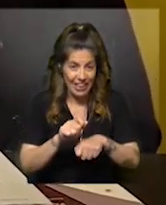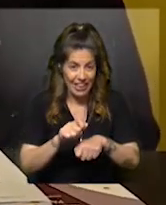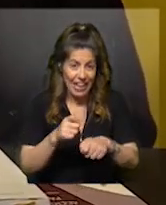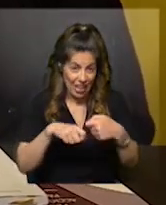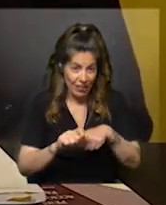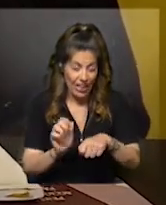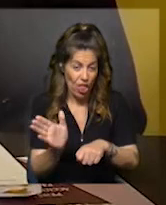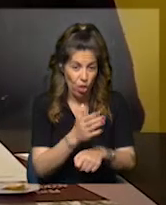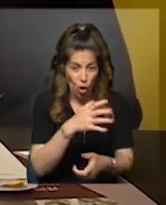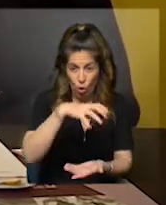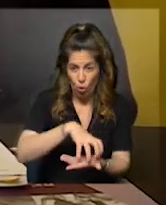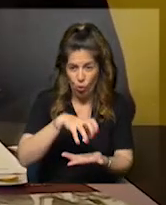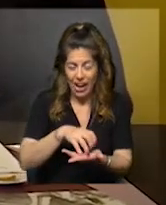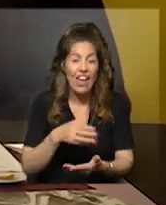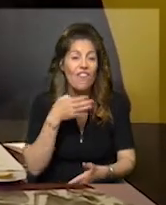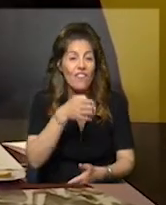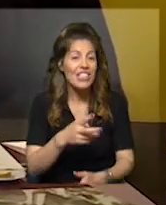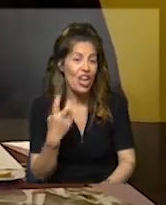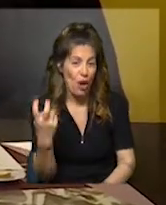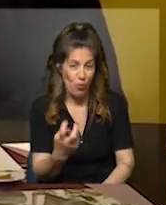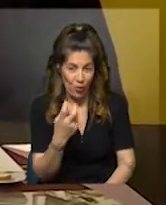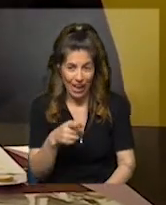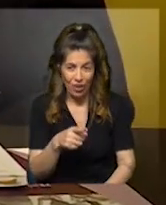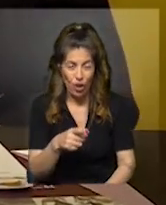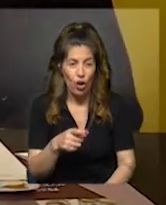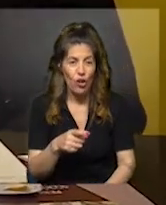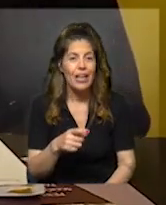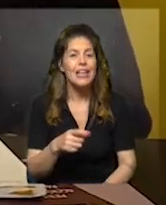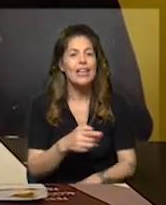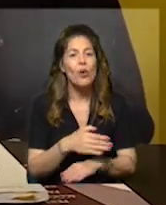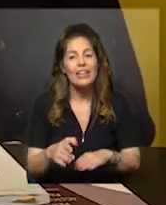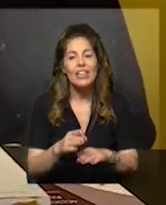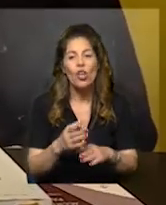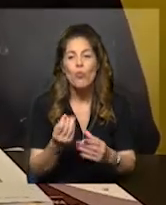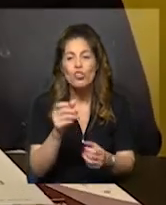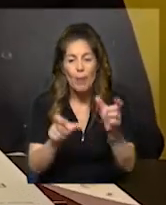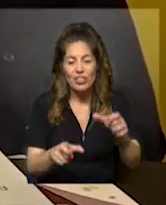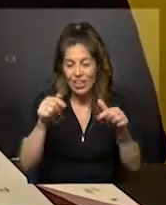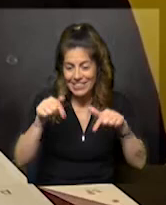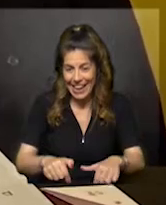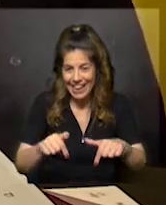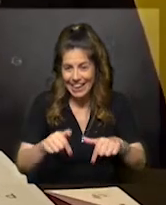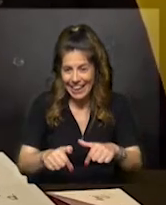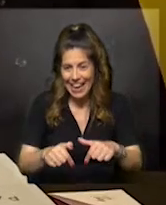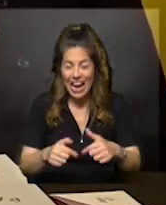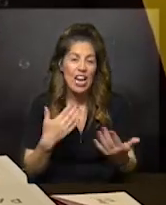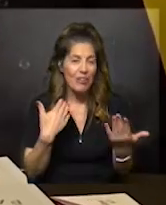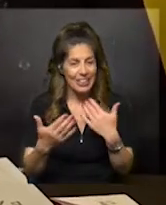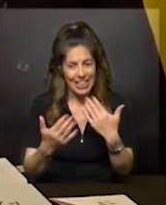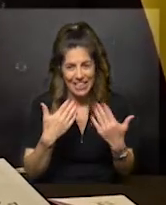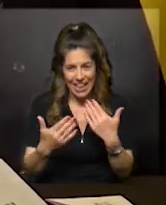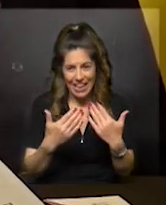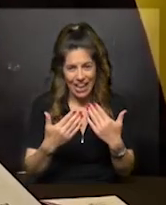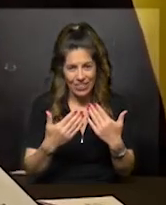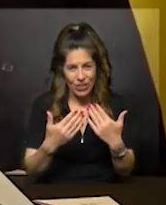PS así que bueno vayan a buscarlo y ahora en un ratito no más también va a haber un montón de gente que va a estar escuchando aquí la charla